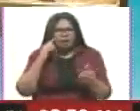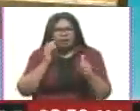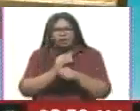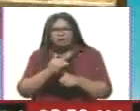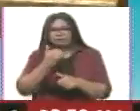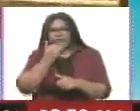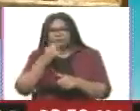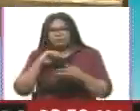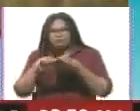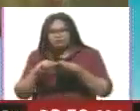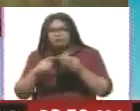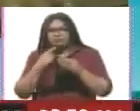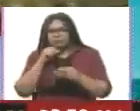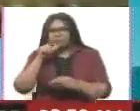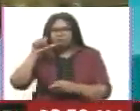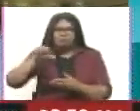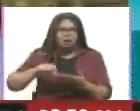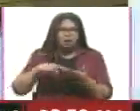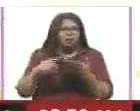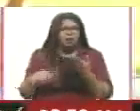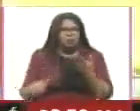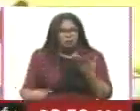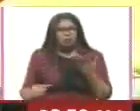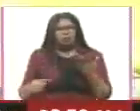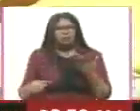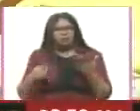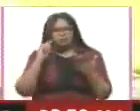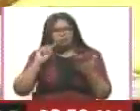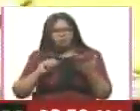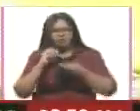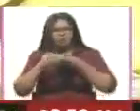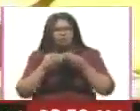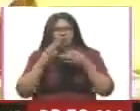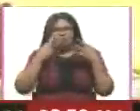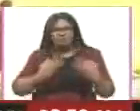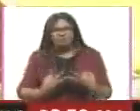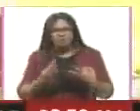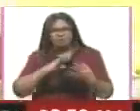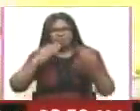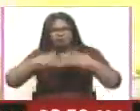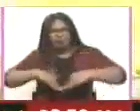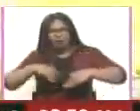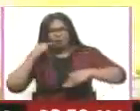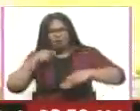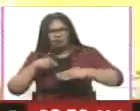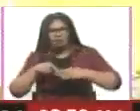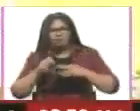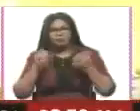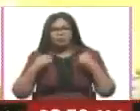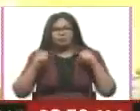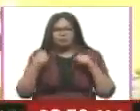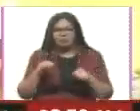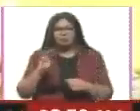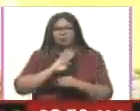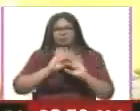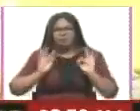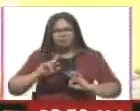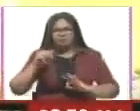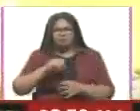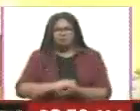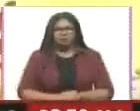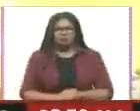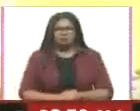ellas el peso que tenía la estructura por malas prácticas de impermeabilización, la